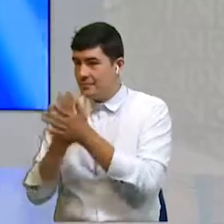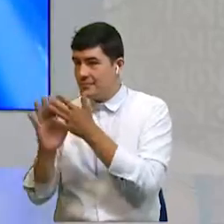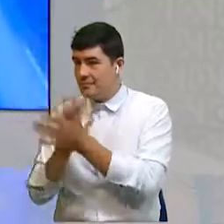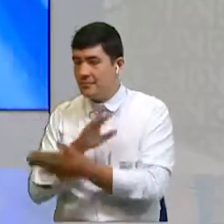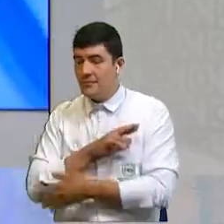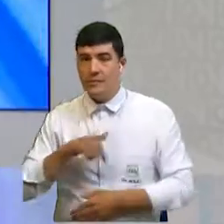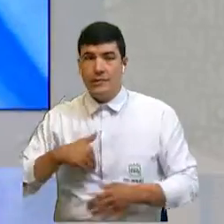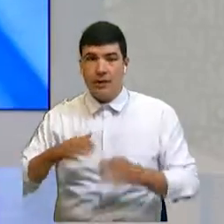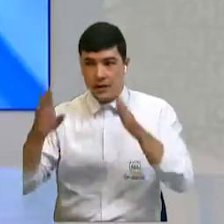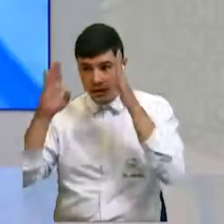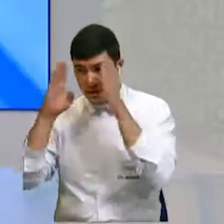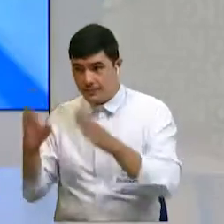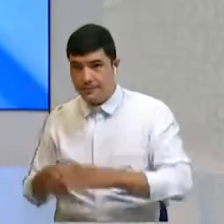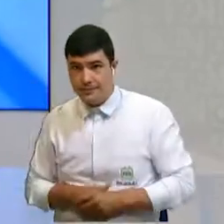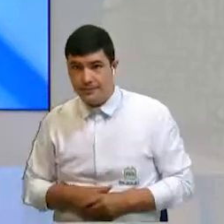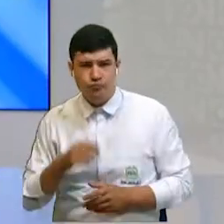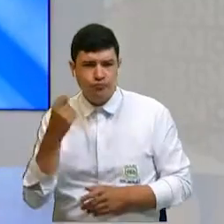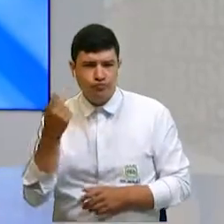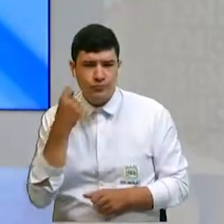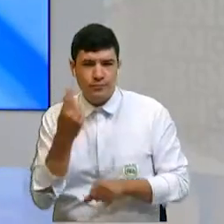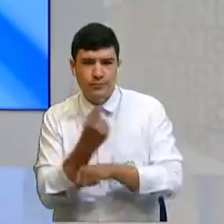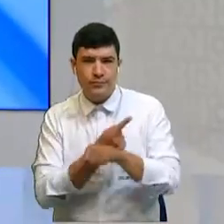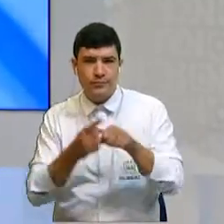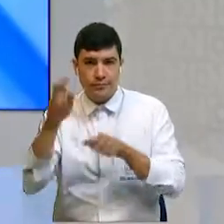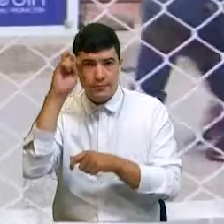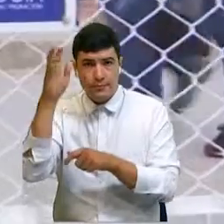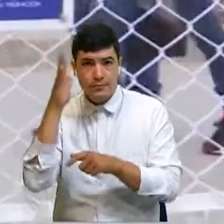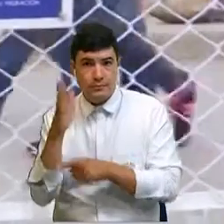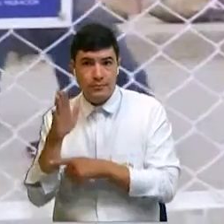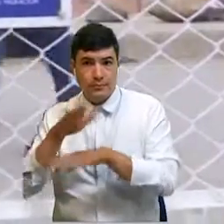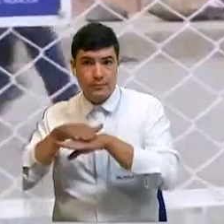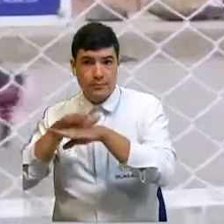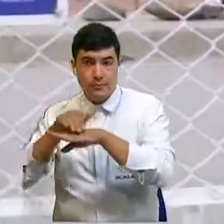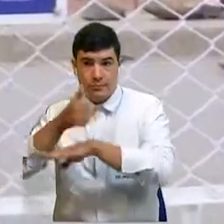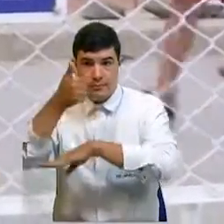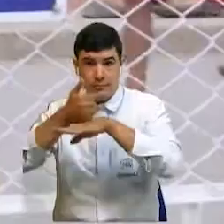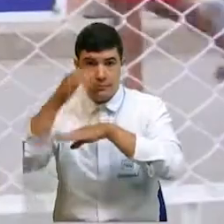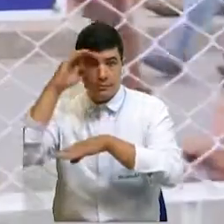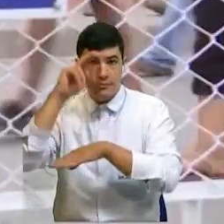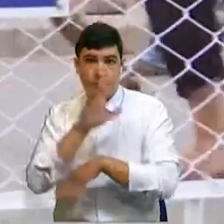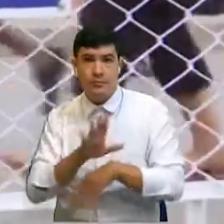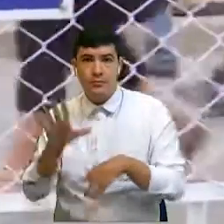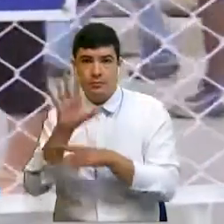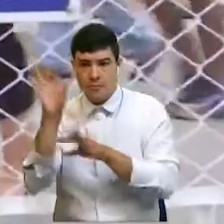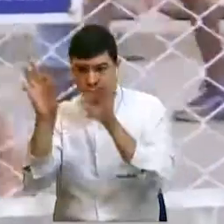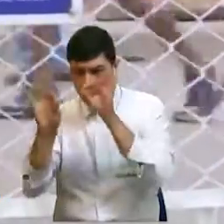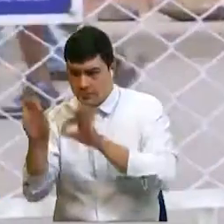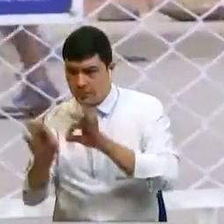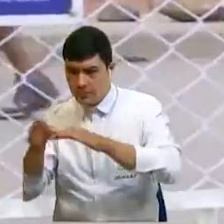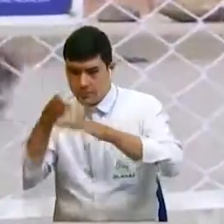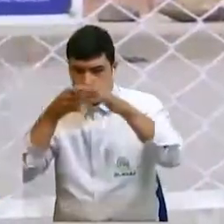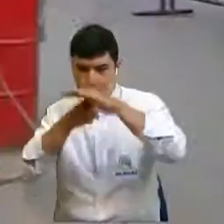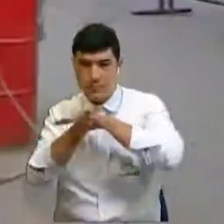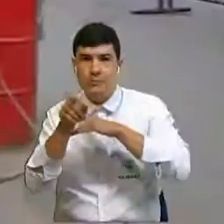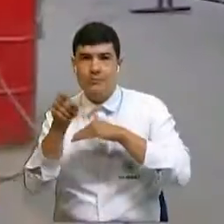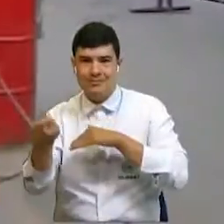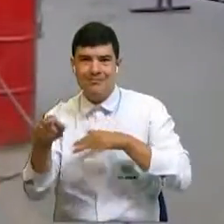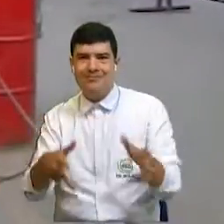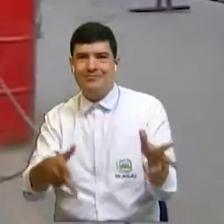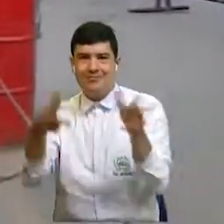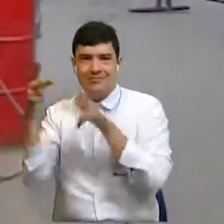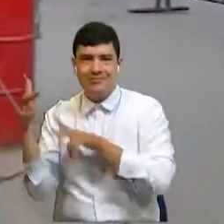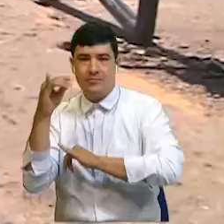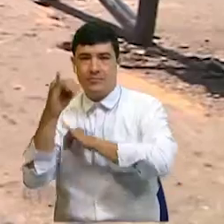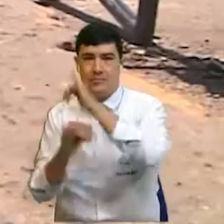En las últimas horas, las autoridades en Norte de Santander han revelado que se busca organizar los accesos al puente internacional Simón Bolívar en